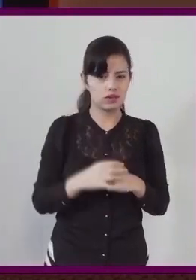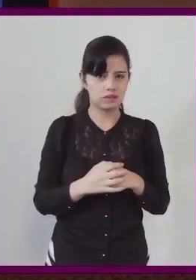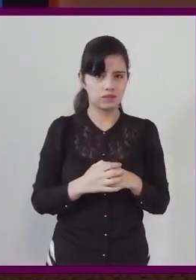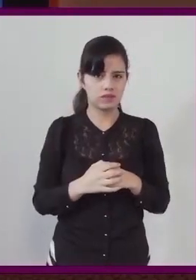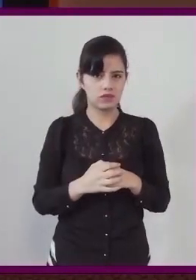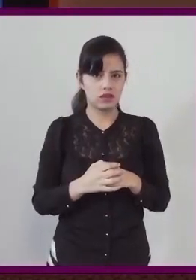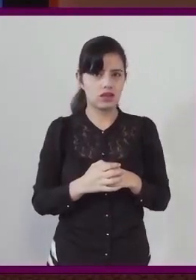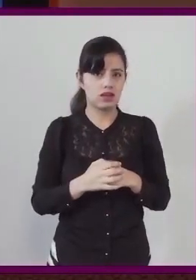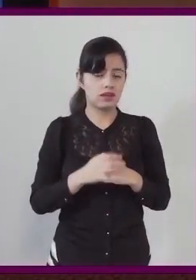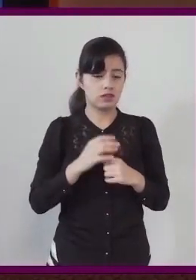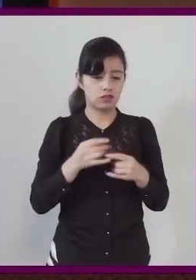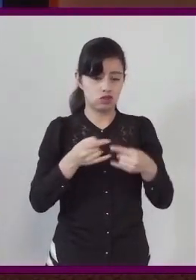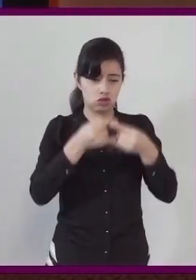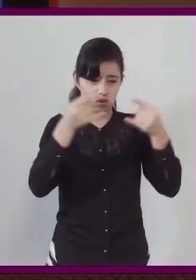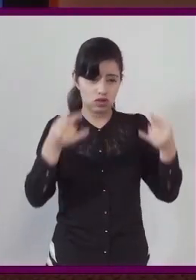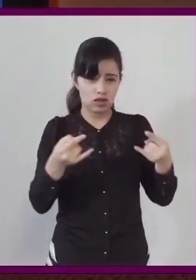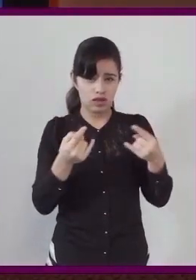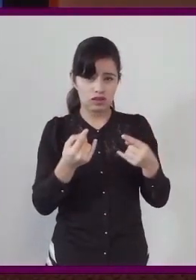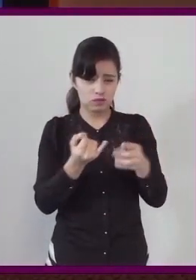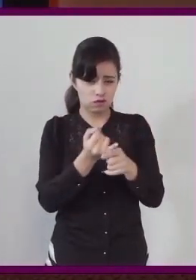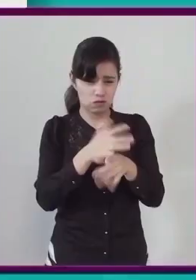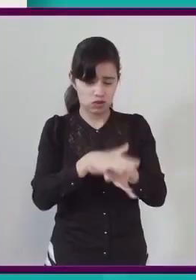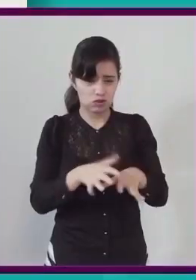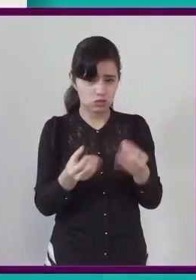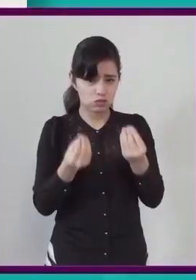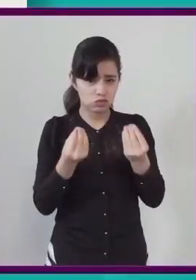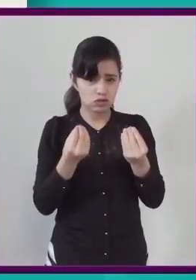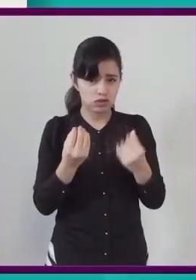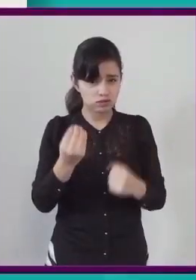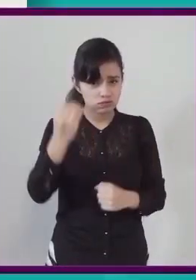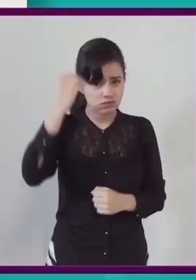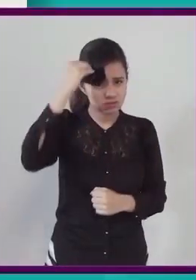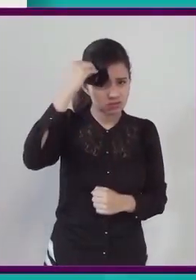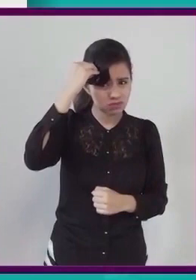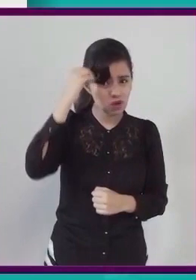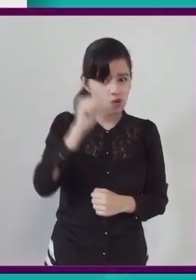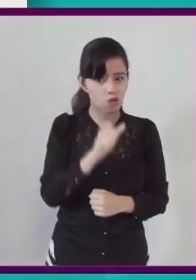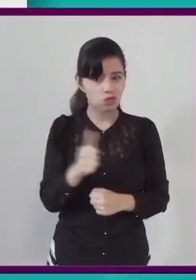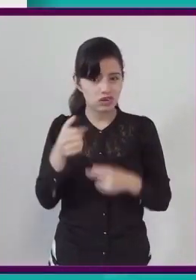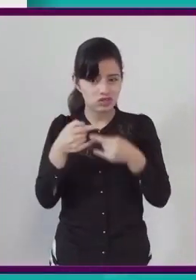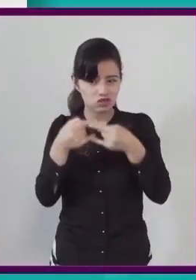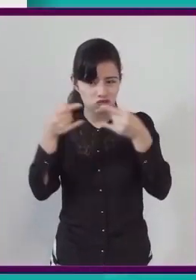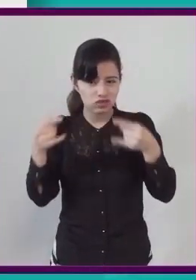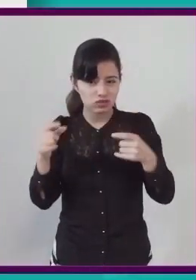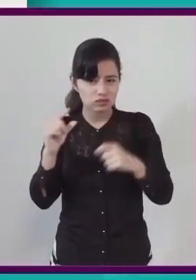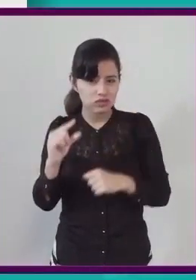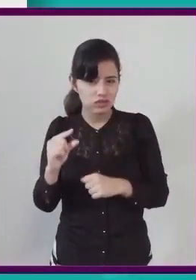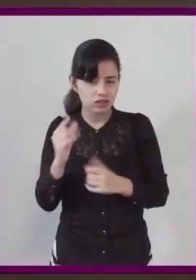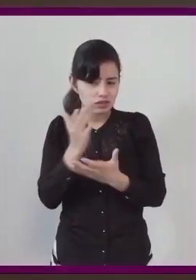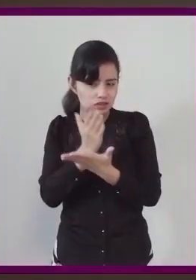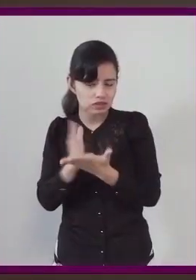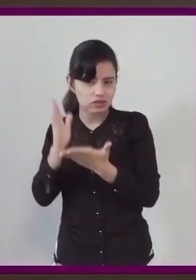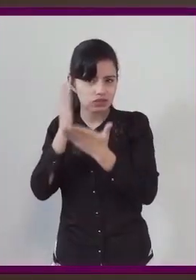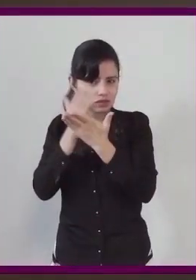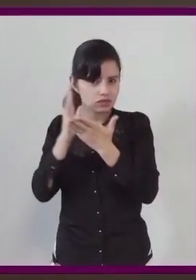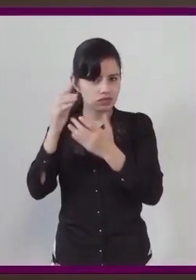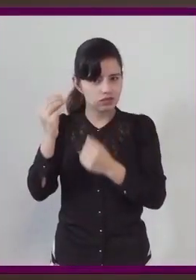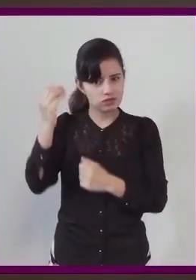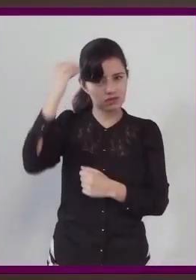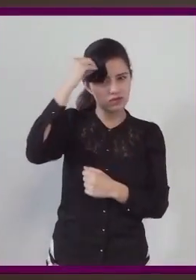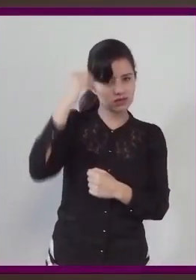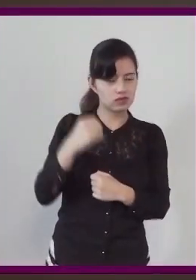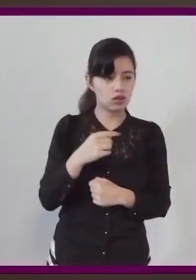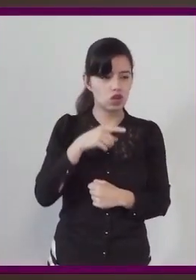otras historias, ¿no? A otros relatos. Tú no inventaste qué significa ser mujer, ni yo inventé